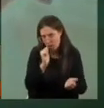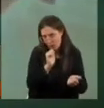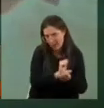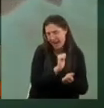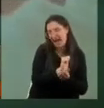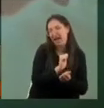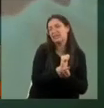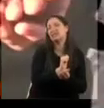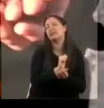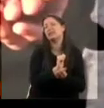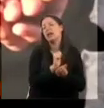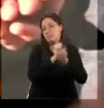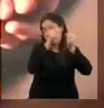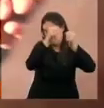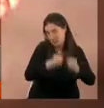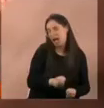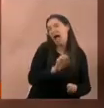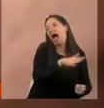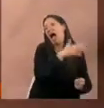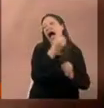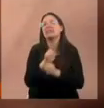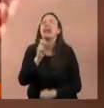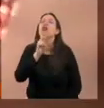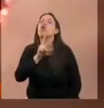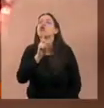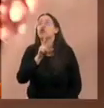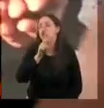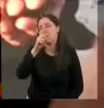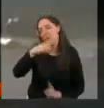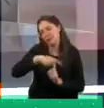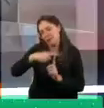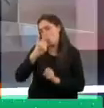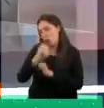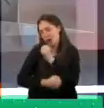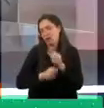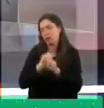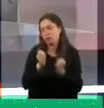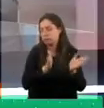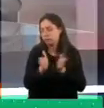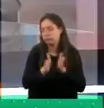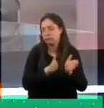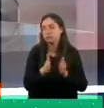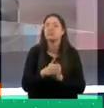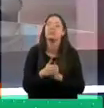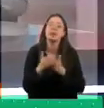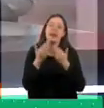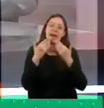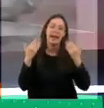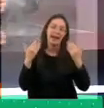años de penitenciaría, a los 12 meses de prisión. Le agradecemos a Martín Corujo por la información desde Soriano.